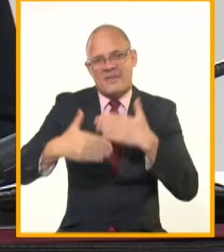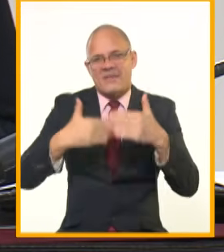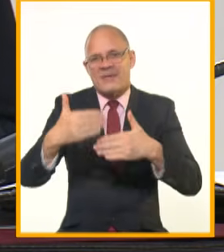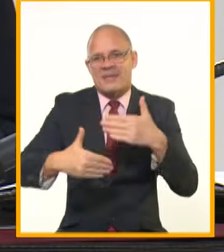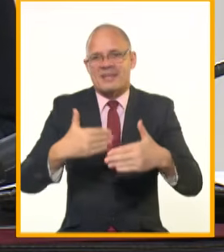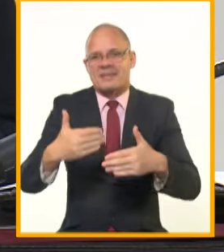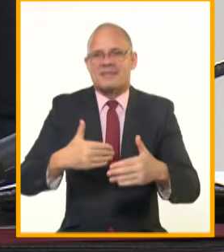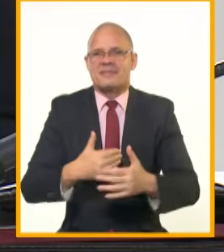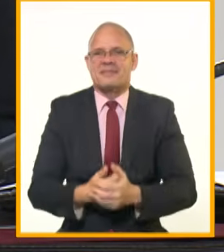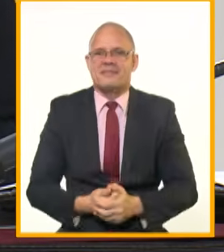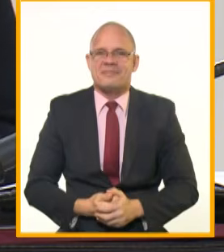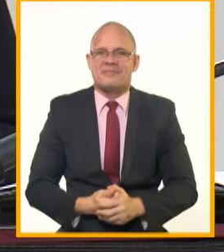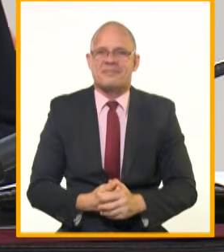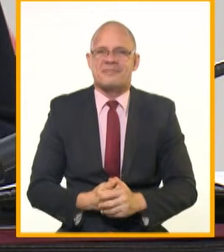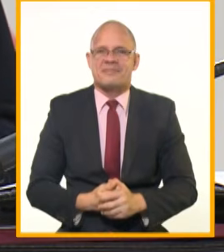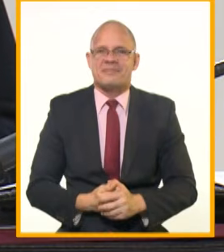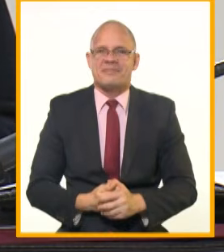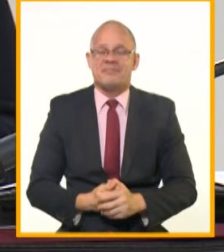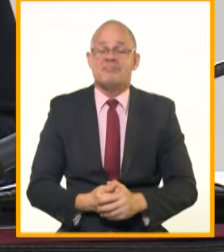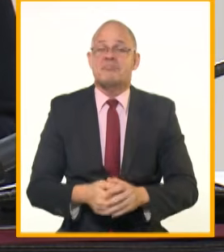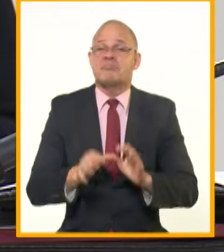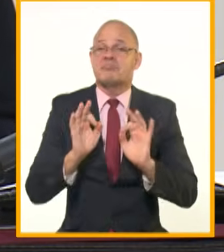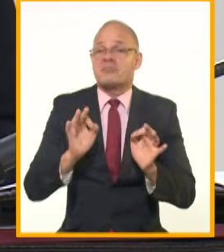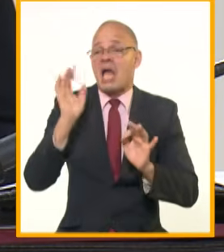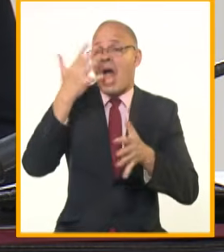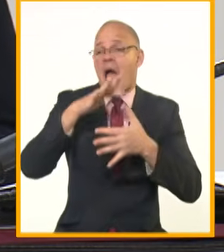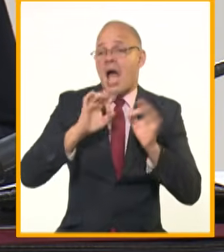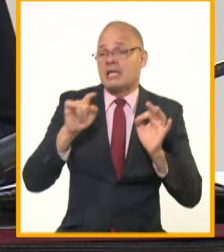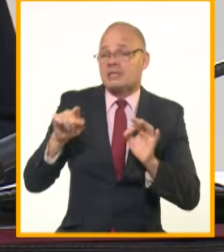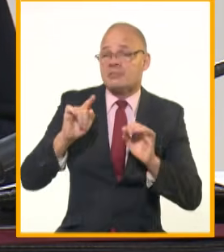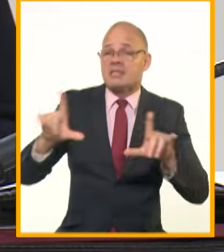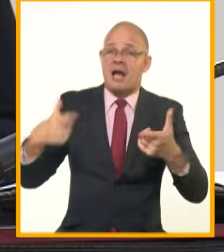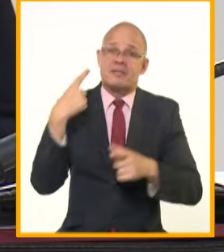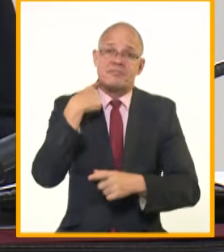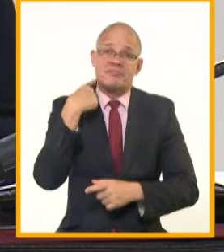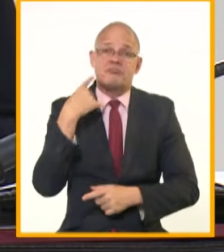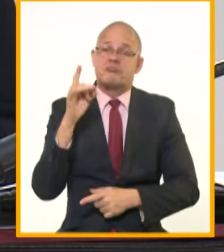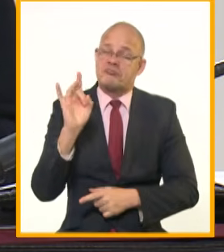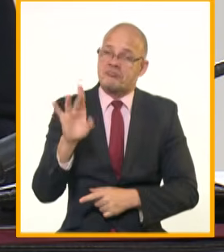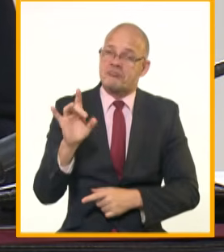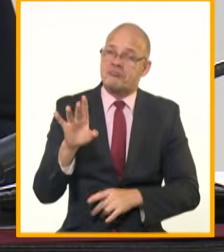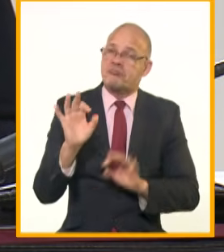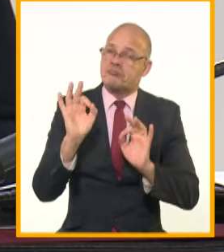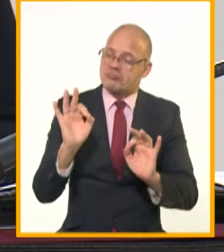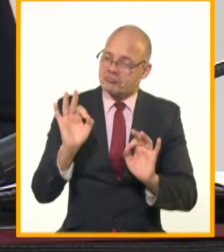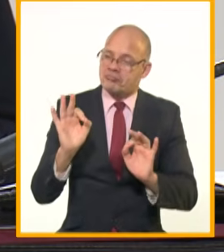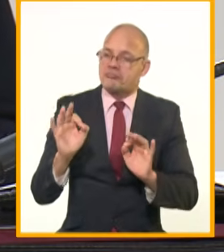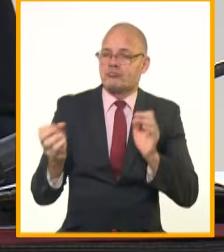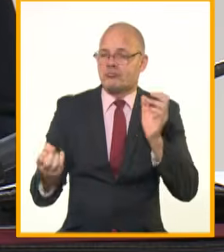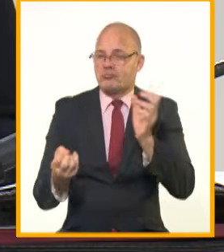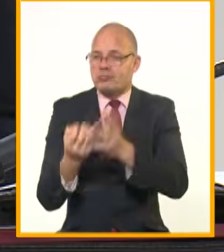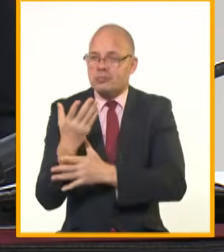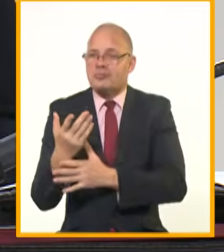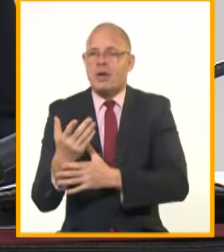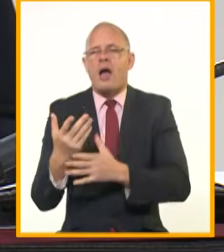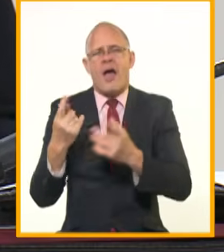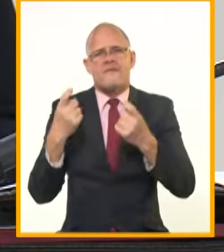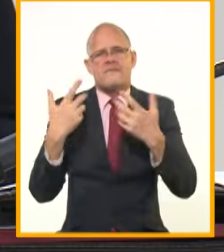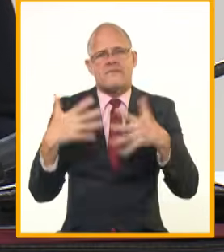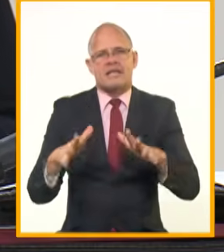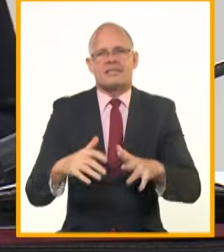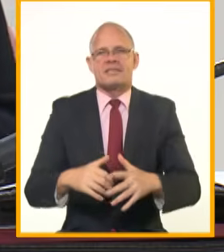en cada uno de los territorios. Artemisa celebrando sus 15 años de fundada, y con muchas cosas aún por